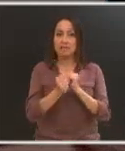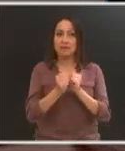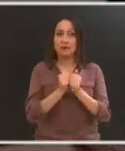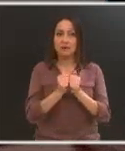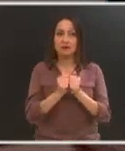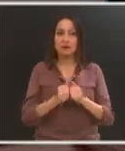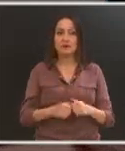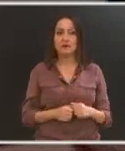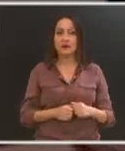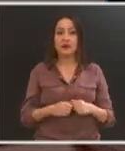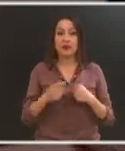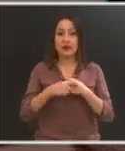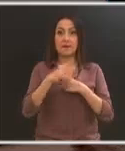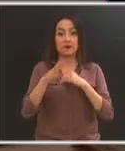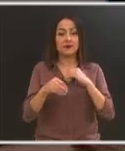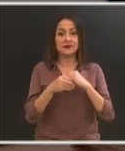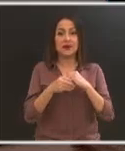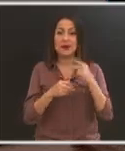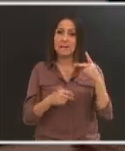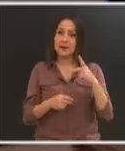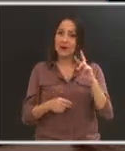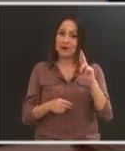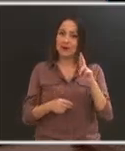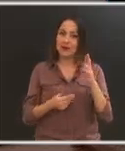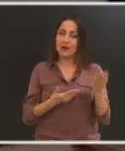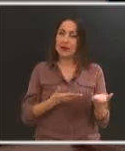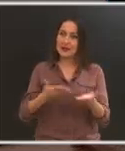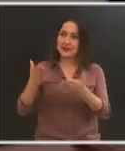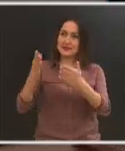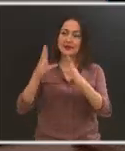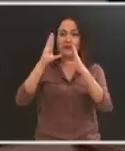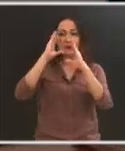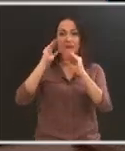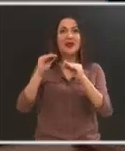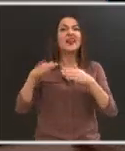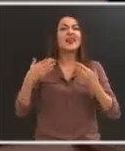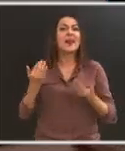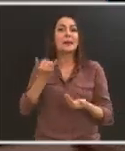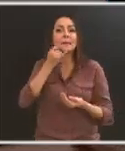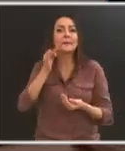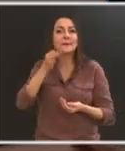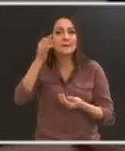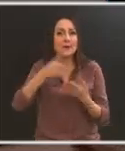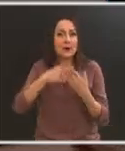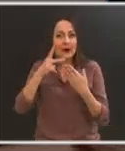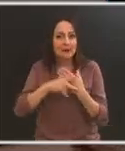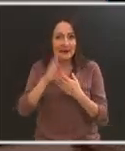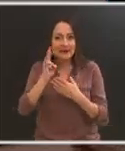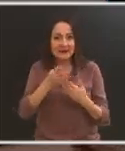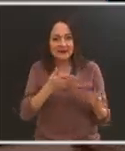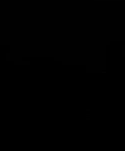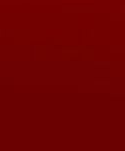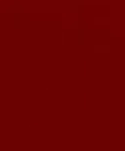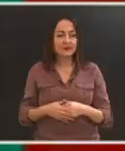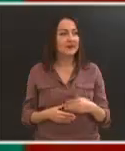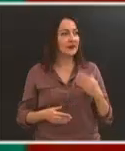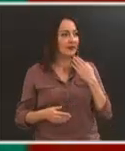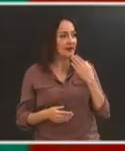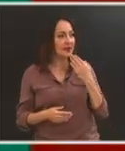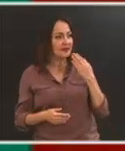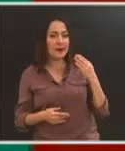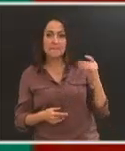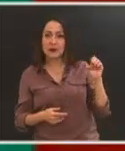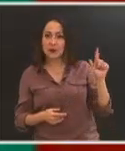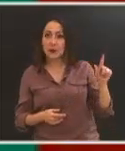en tiempo extra. Pedro Retana nos da ese adelanto de qué nos traen a partir de las 7. Pedro. Gracias,